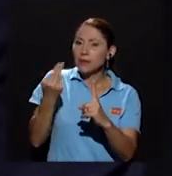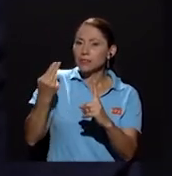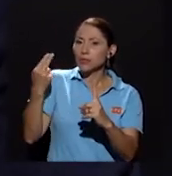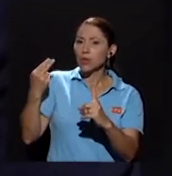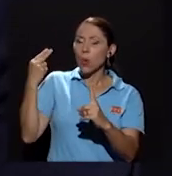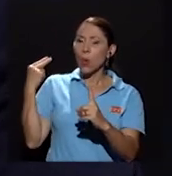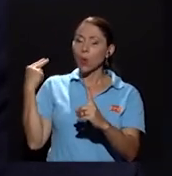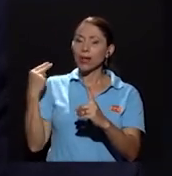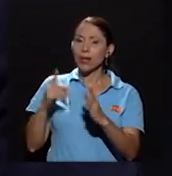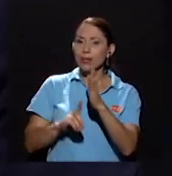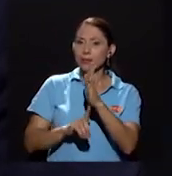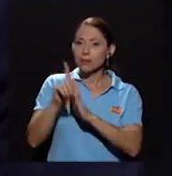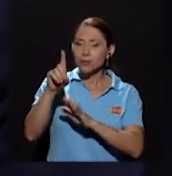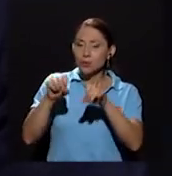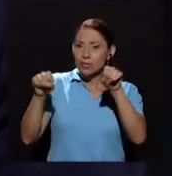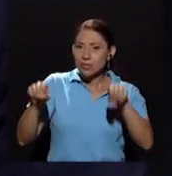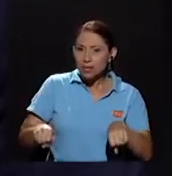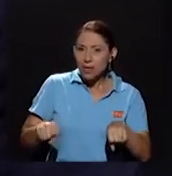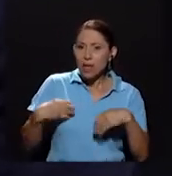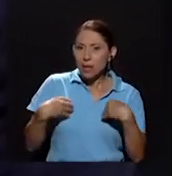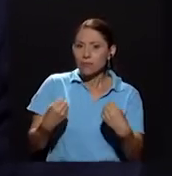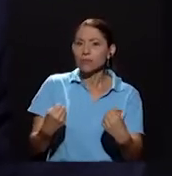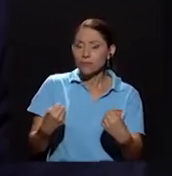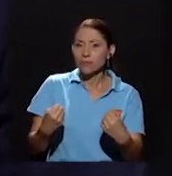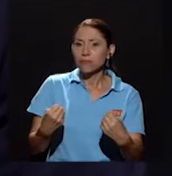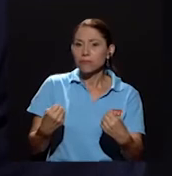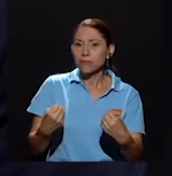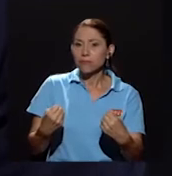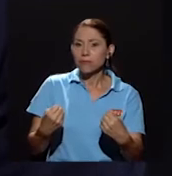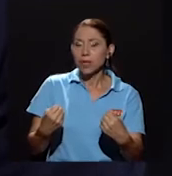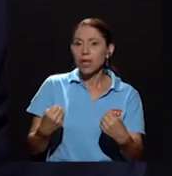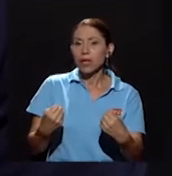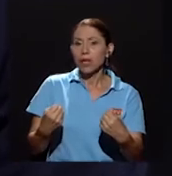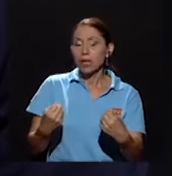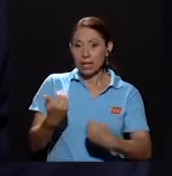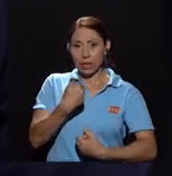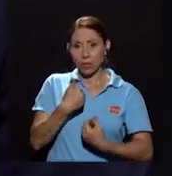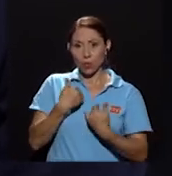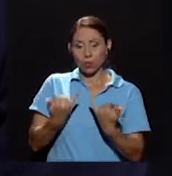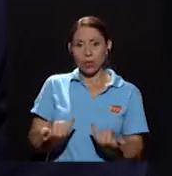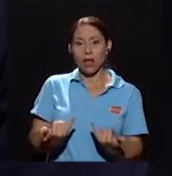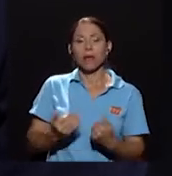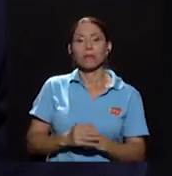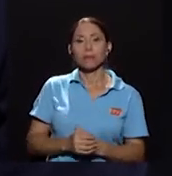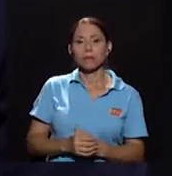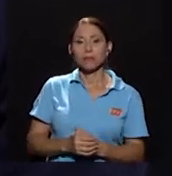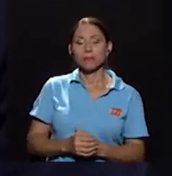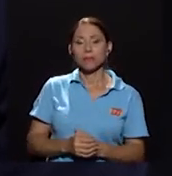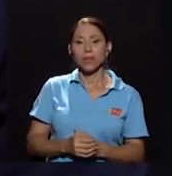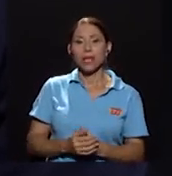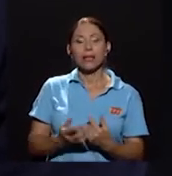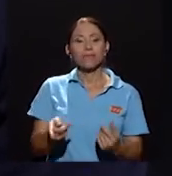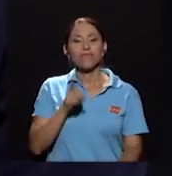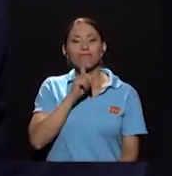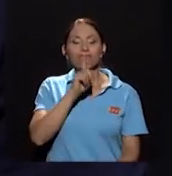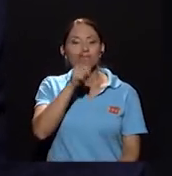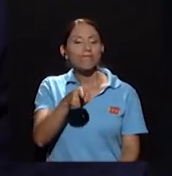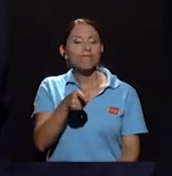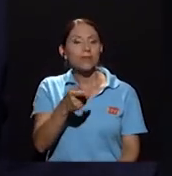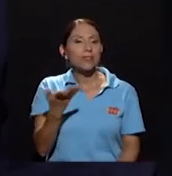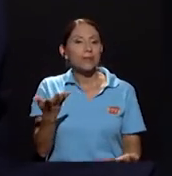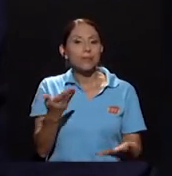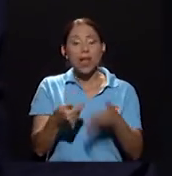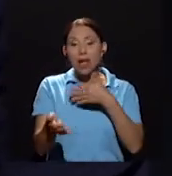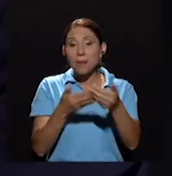del desarrollo del sistema de salud que con que contamos y lo cierto es que a